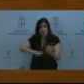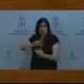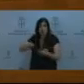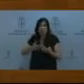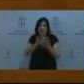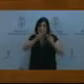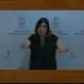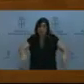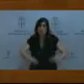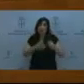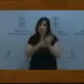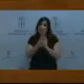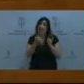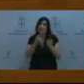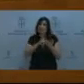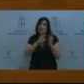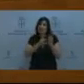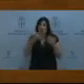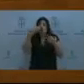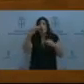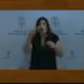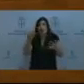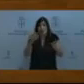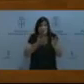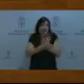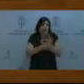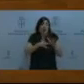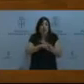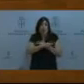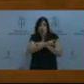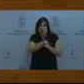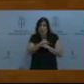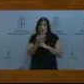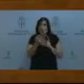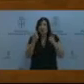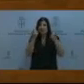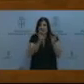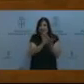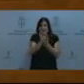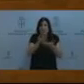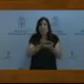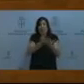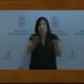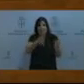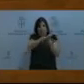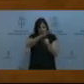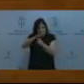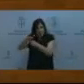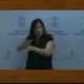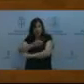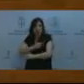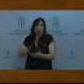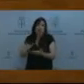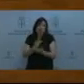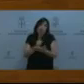esto es decir, que con los recursos existentes dar servicio en los diferentes ámbitos deportivos. Se van alternando las ofertas para dar